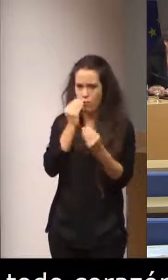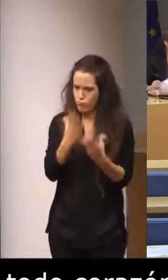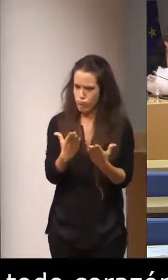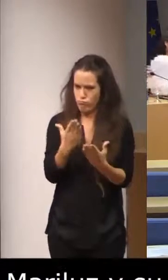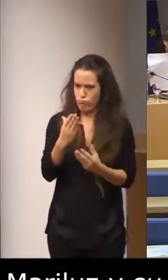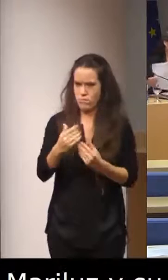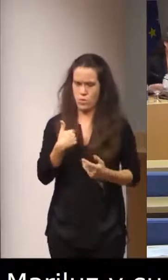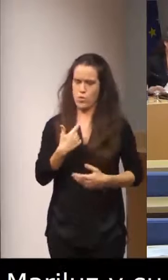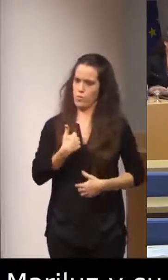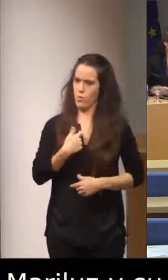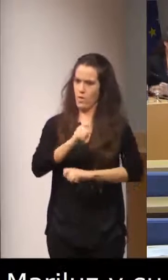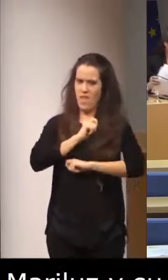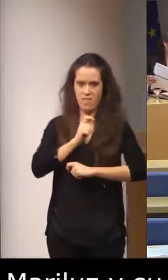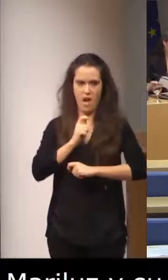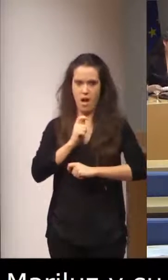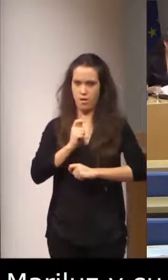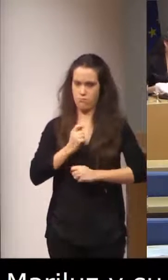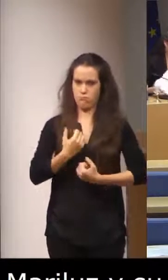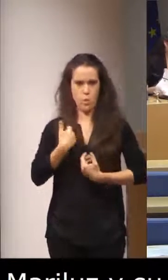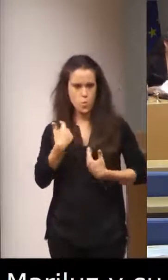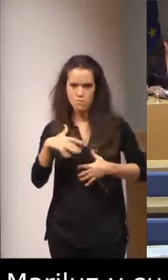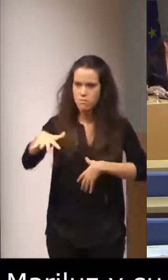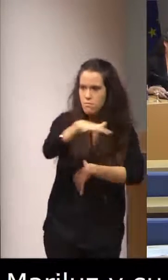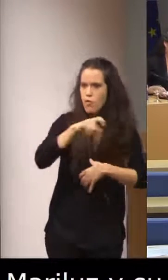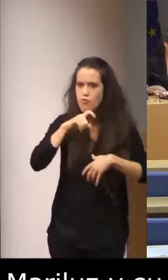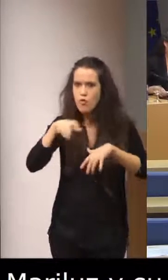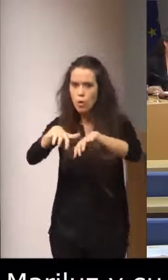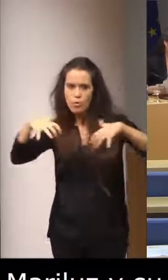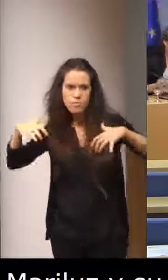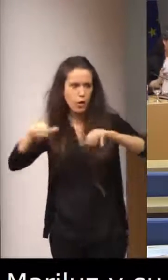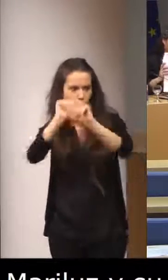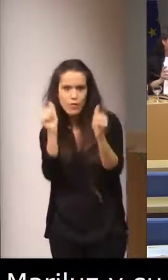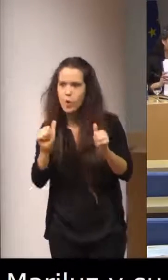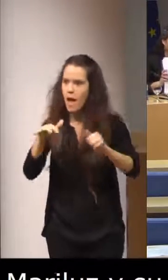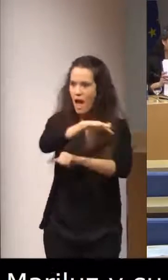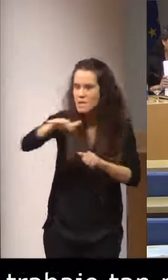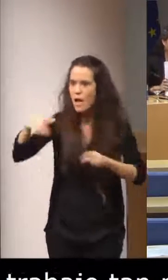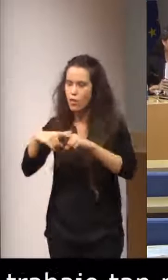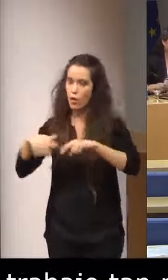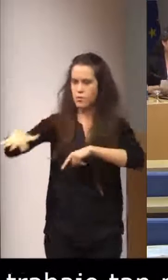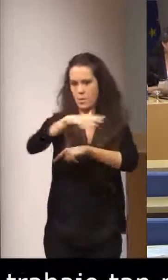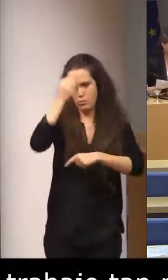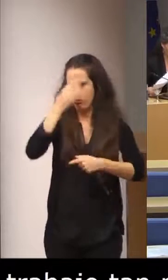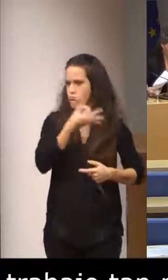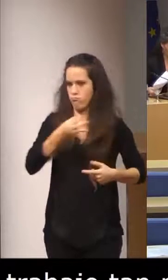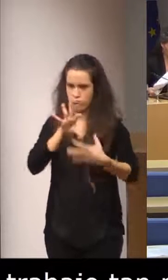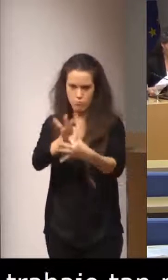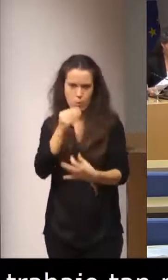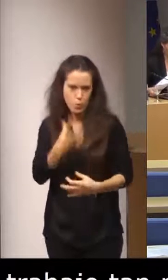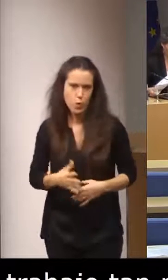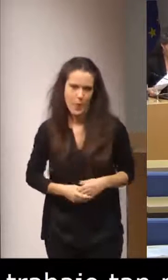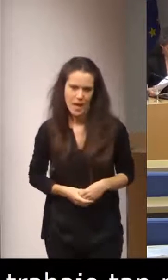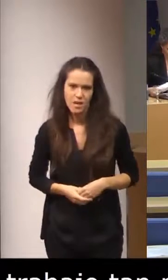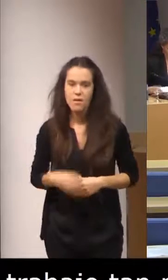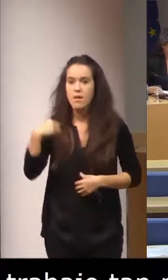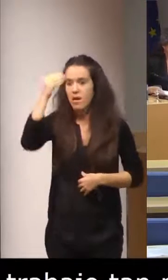impresionado el lugar, el sitio, como la disposición de los espacios, etcétera, porque me parece que